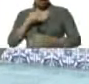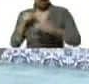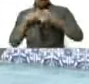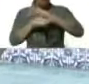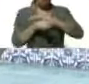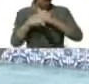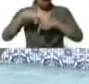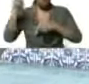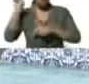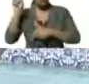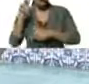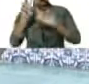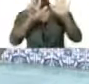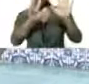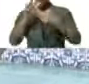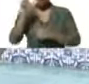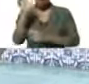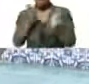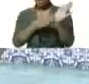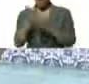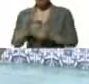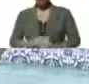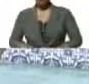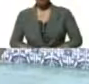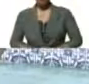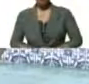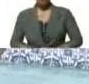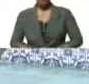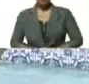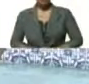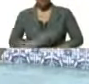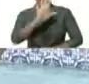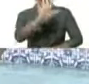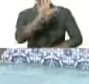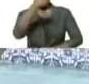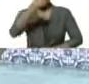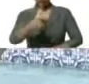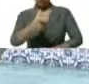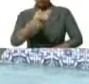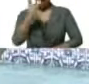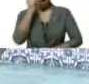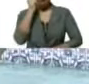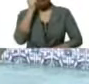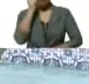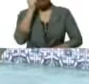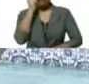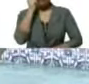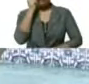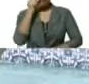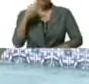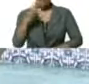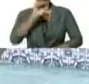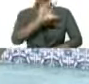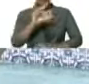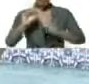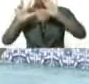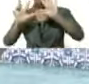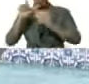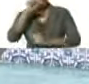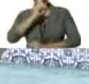Venezuela el 8 de marzo. El quinto caso es un masculino de 38